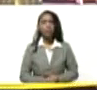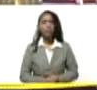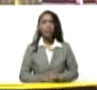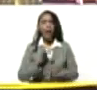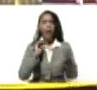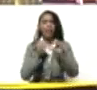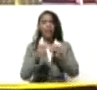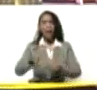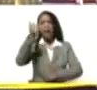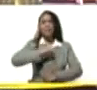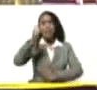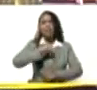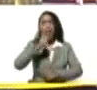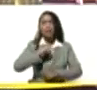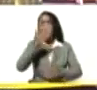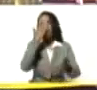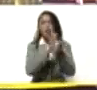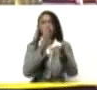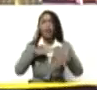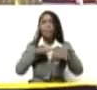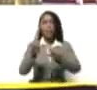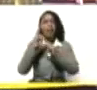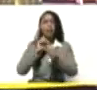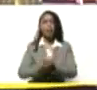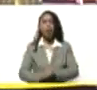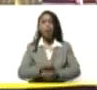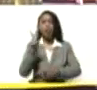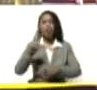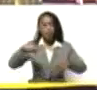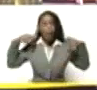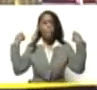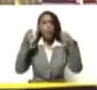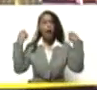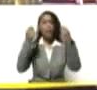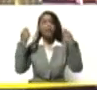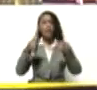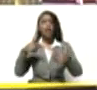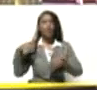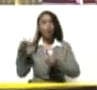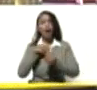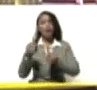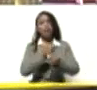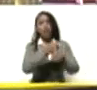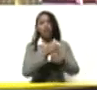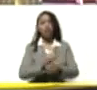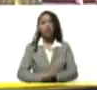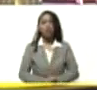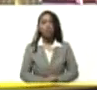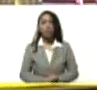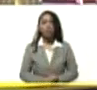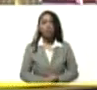ética, la resistencia frente al imperialismo y sus campañas, sus agresiones.